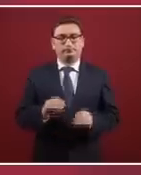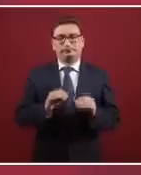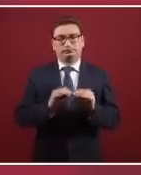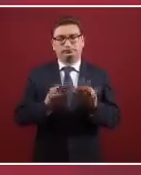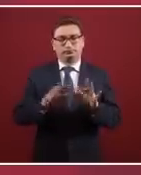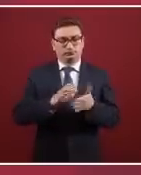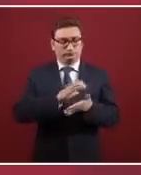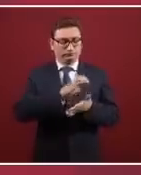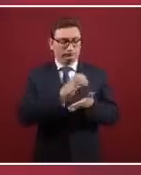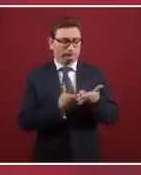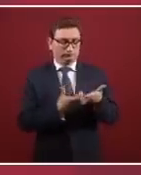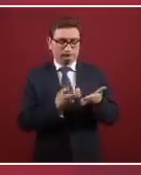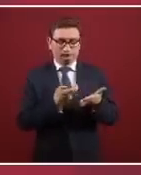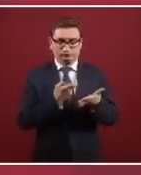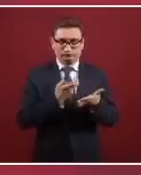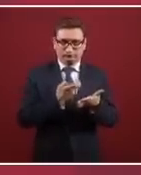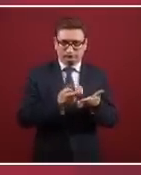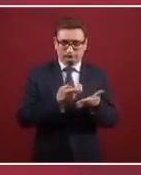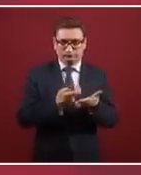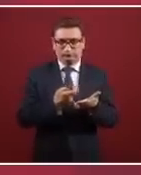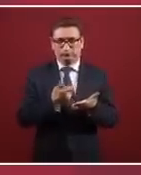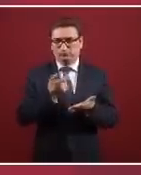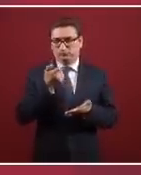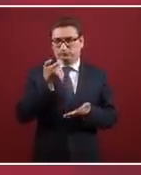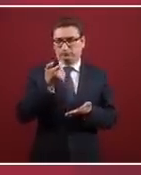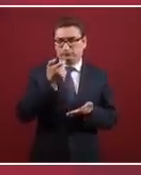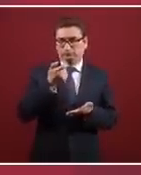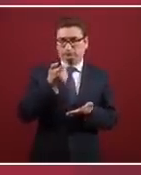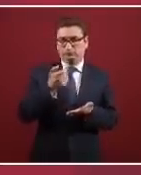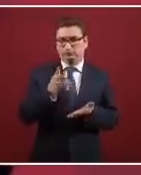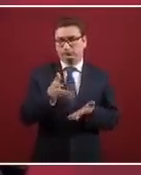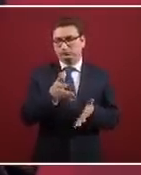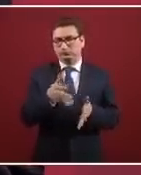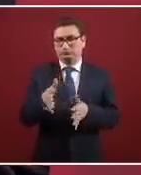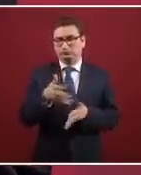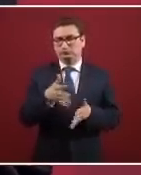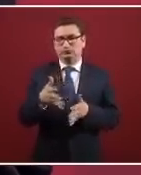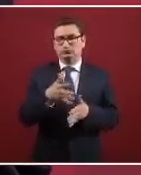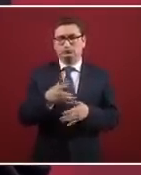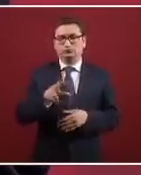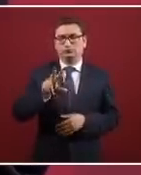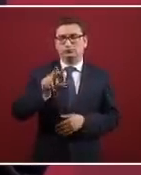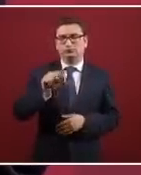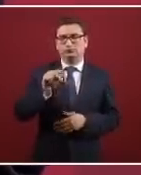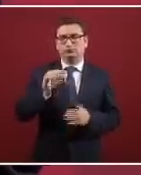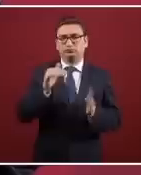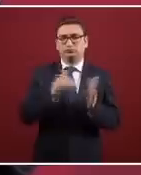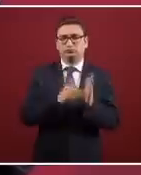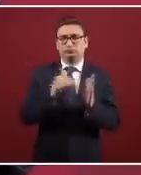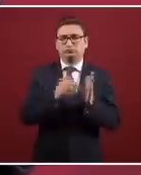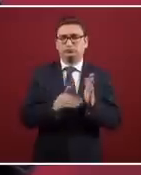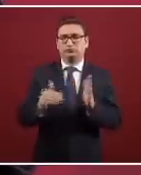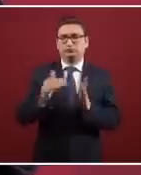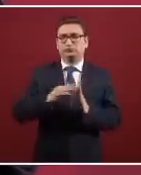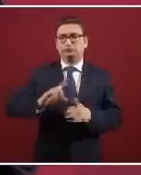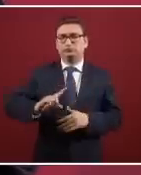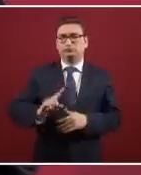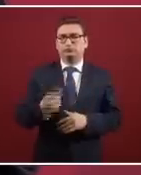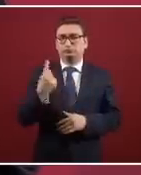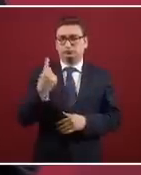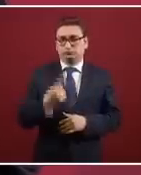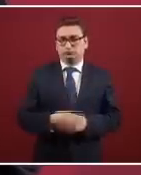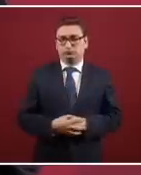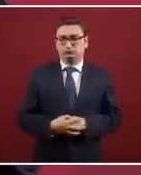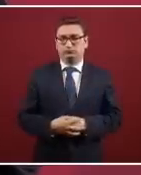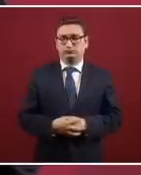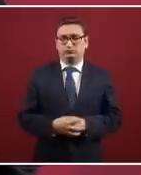contratos que implican un monto de alrededor de 80 mil millones de dólares